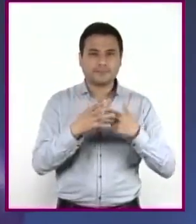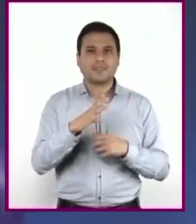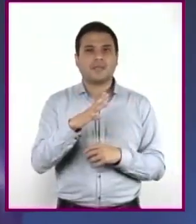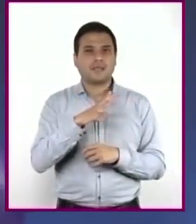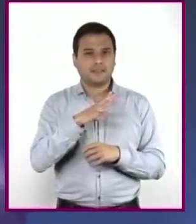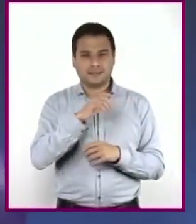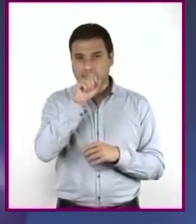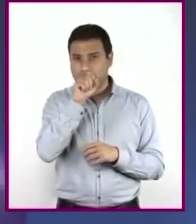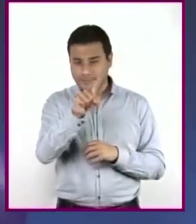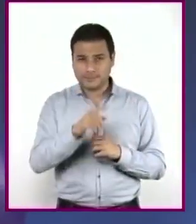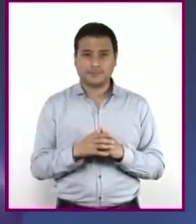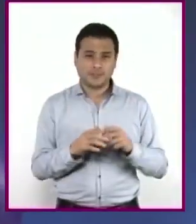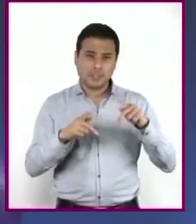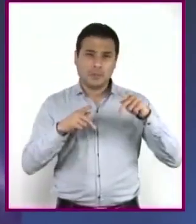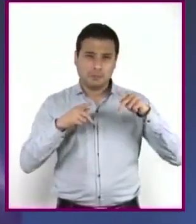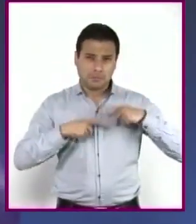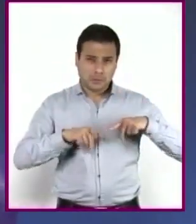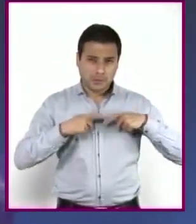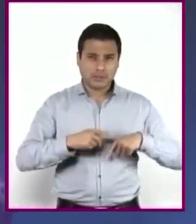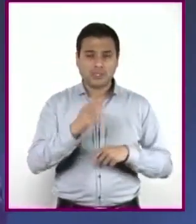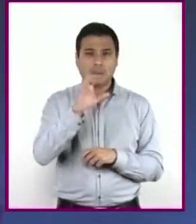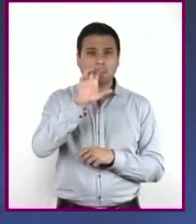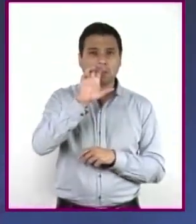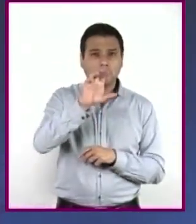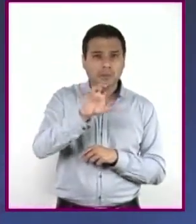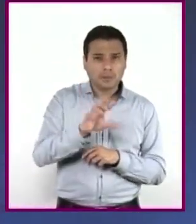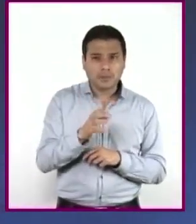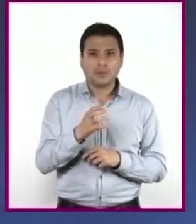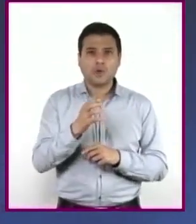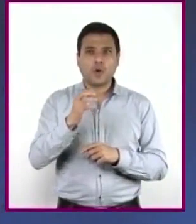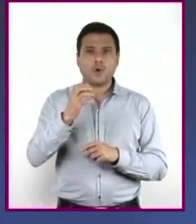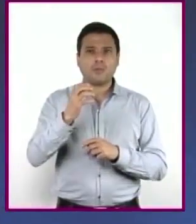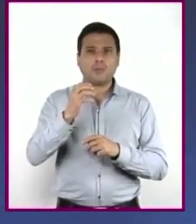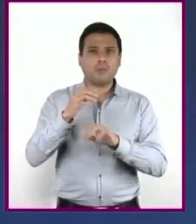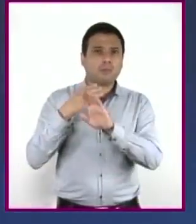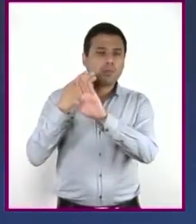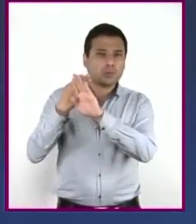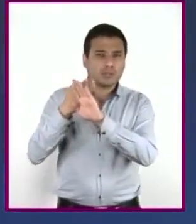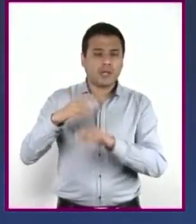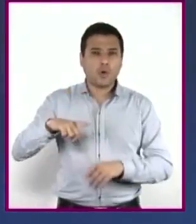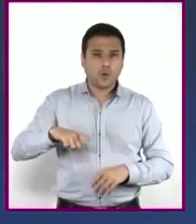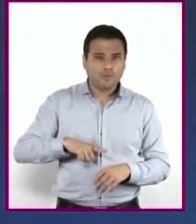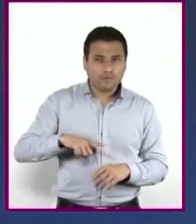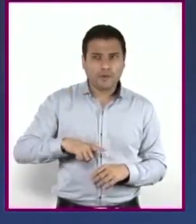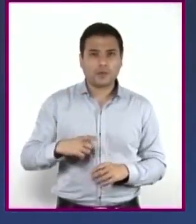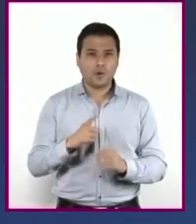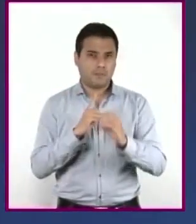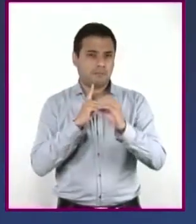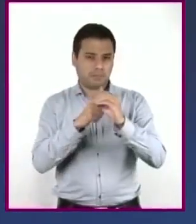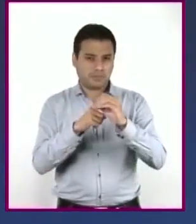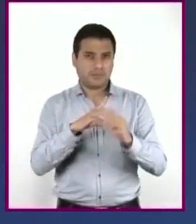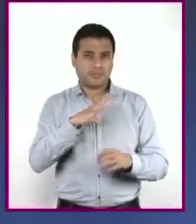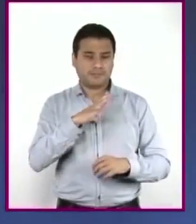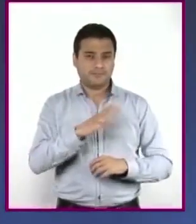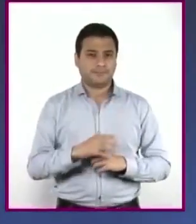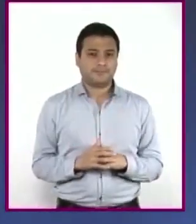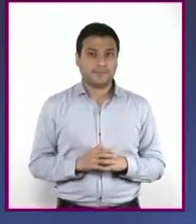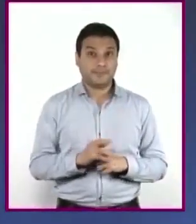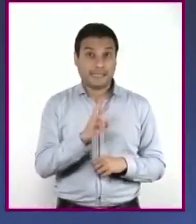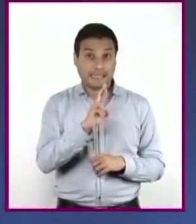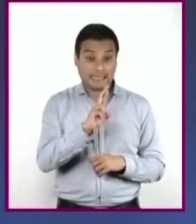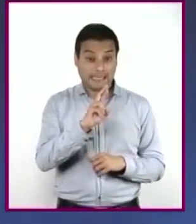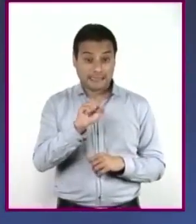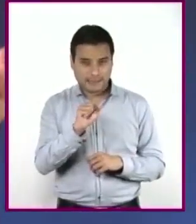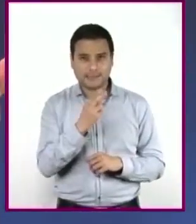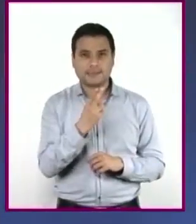a publicaciones que dan seguimiento a protestas sociales y a la represión en algunos países. Las redes sociales han servido para que